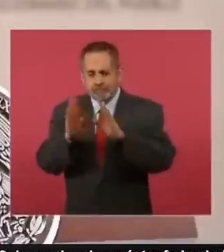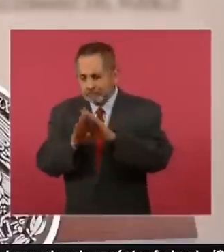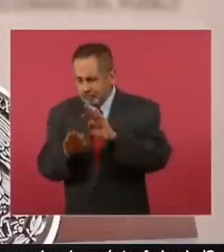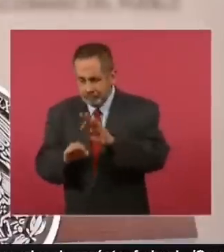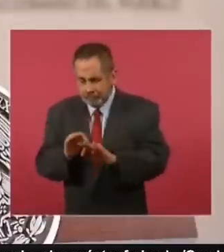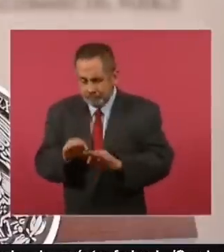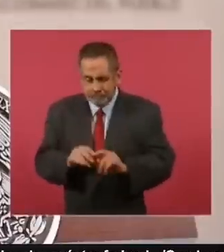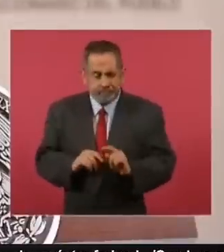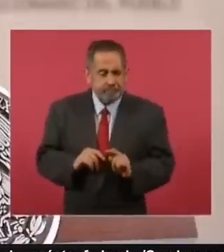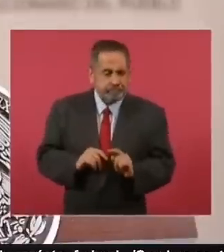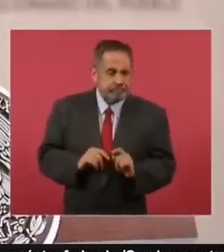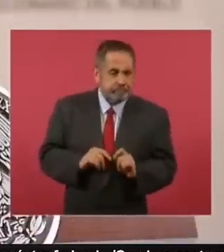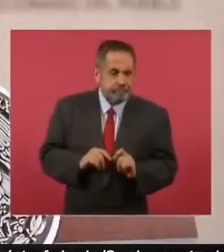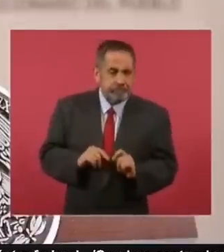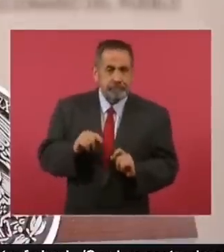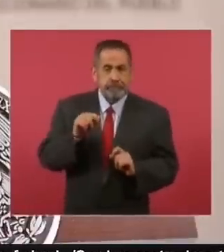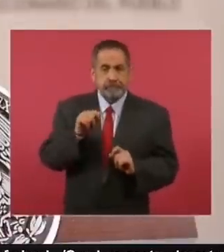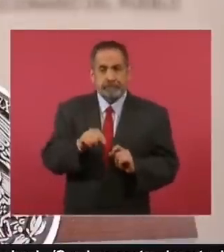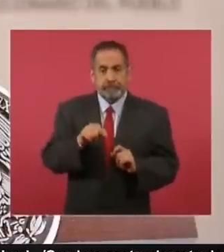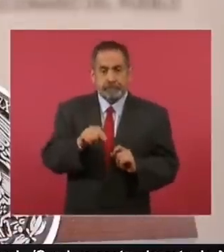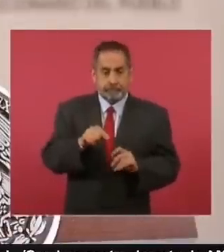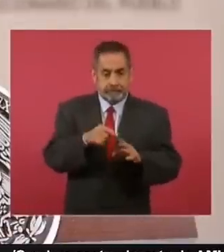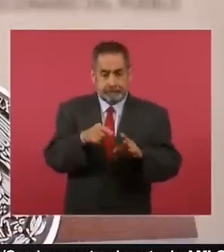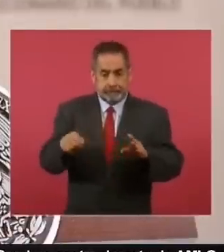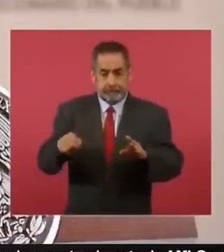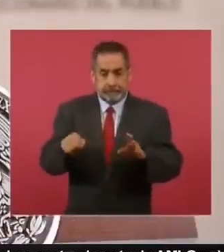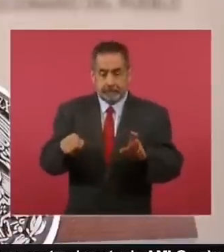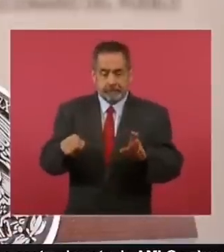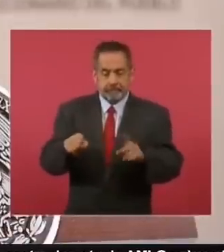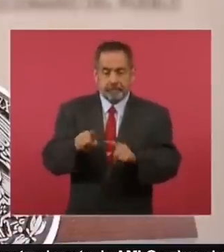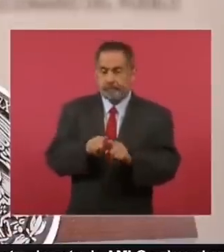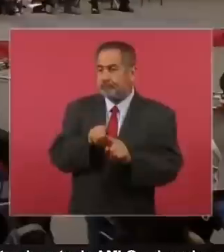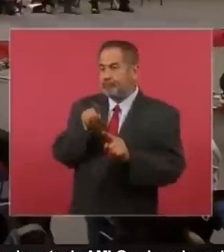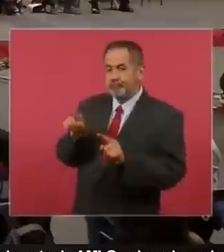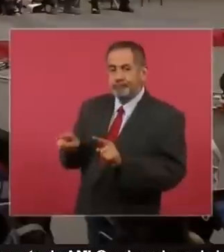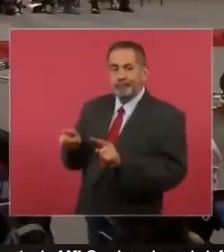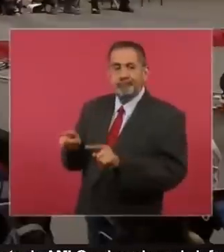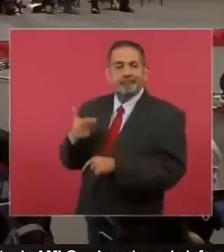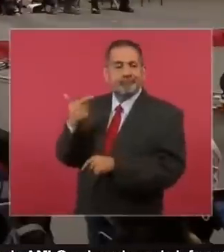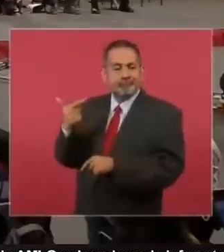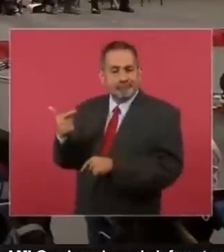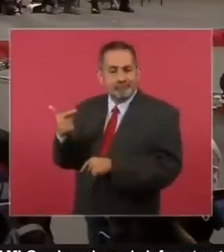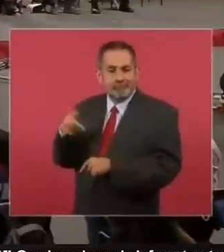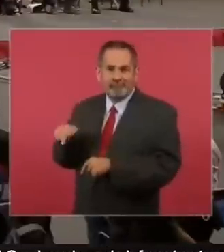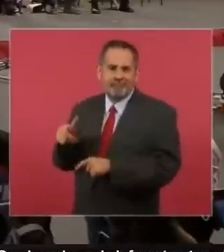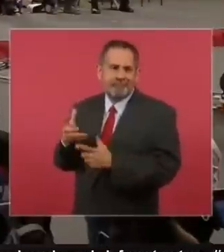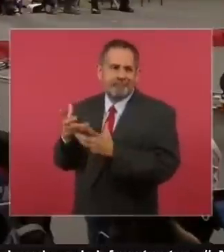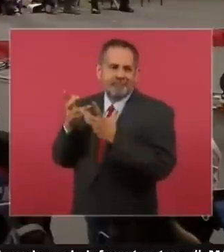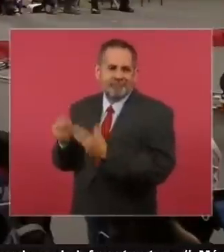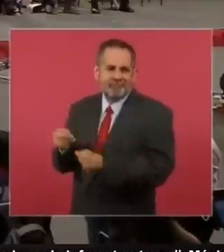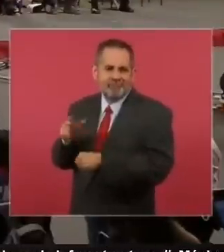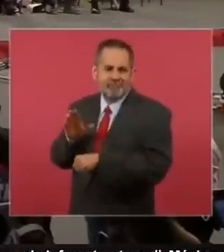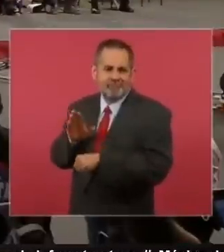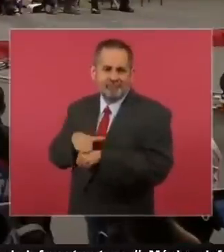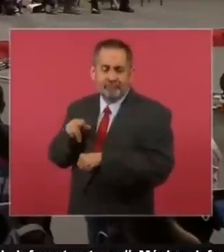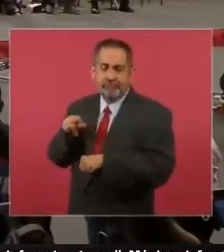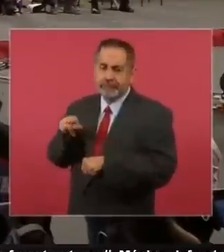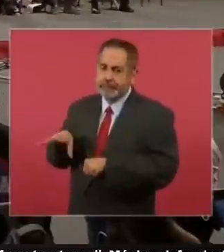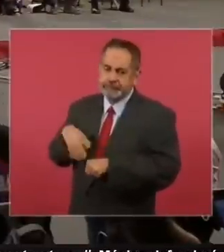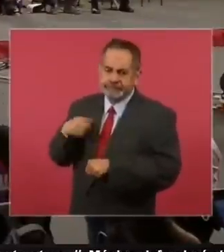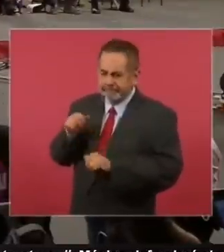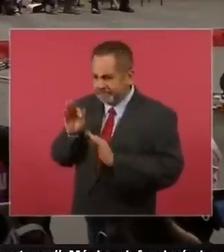pues sabemos que este tramo siete es el que tiene más monumentos y que ha implicado un